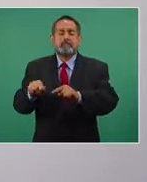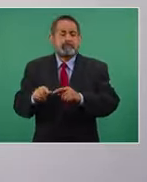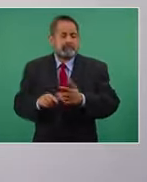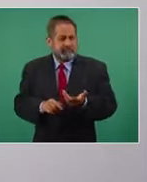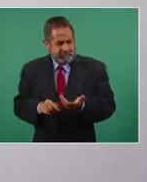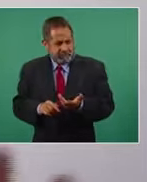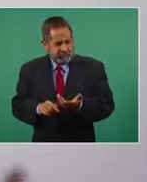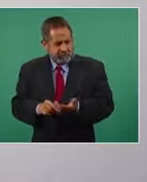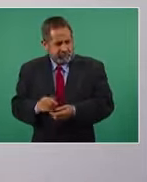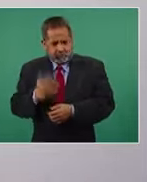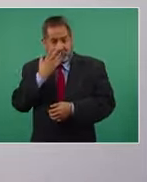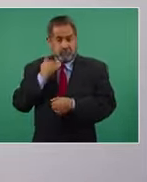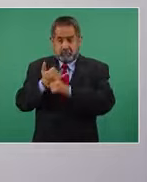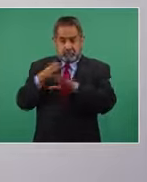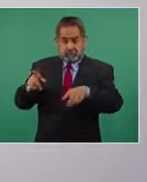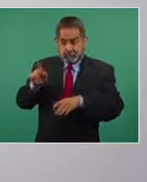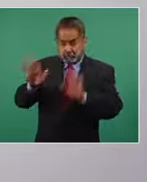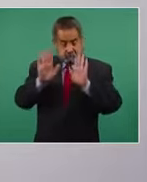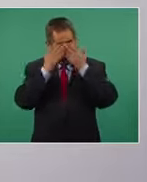no tienen información